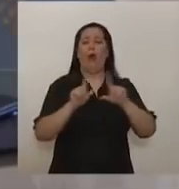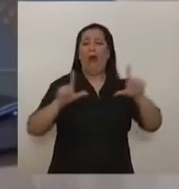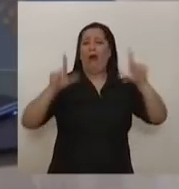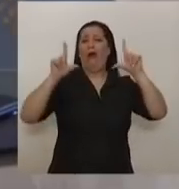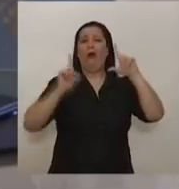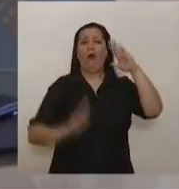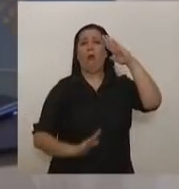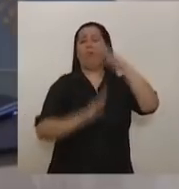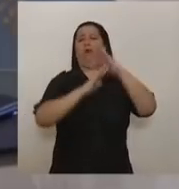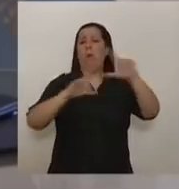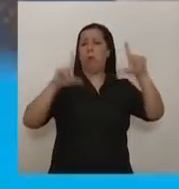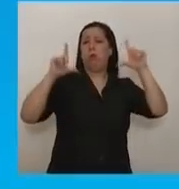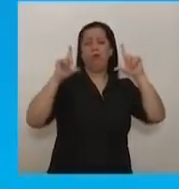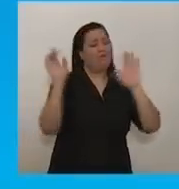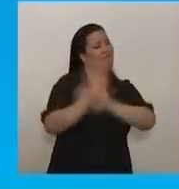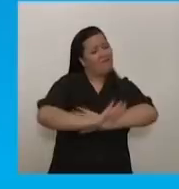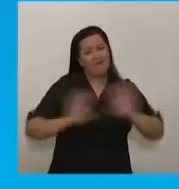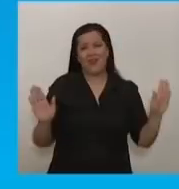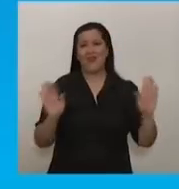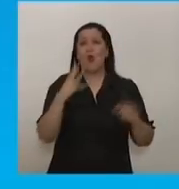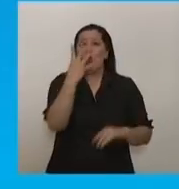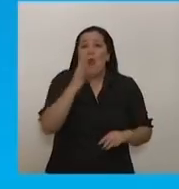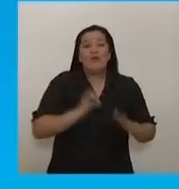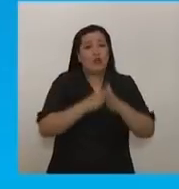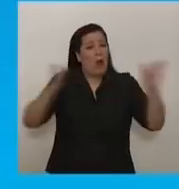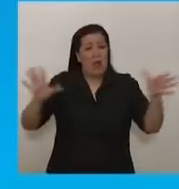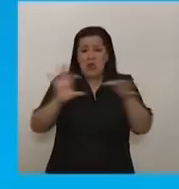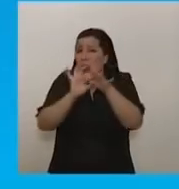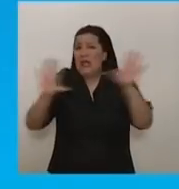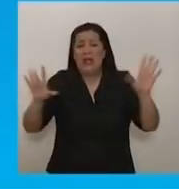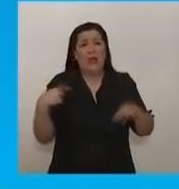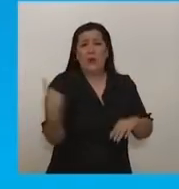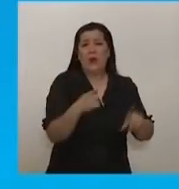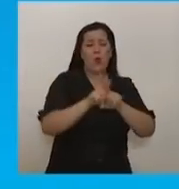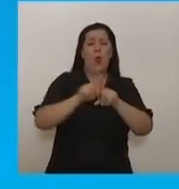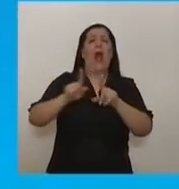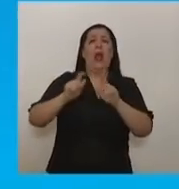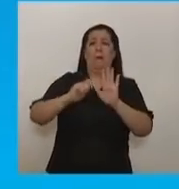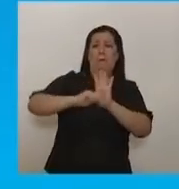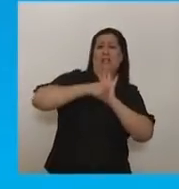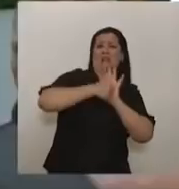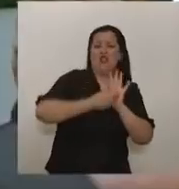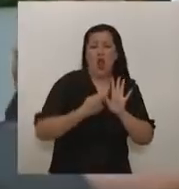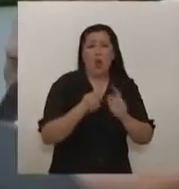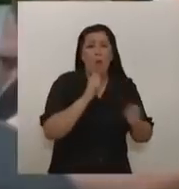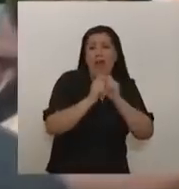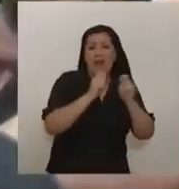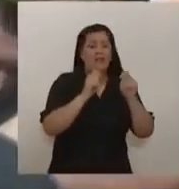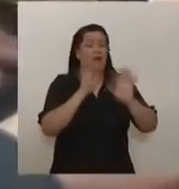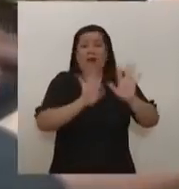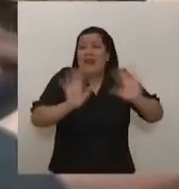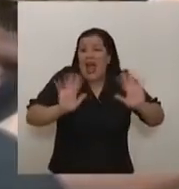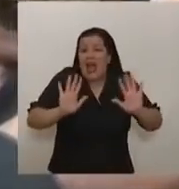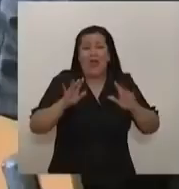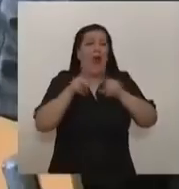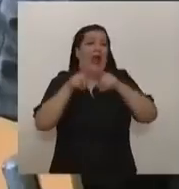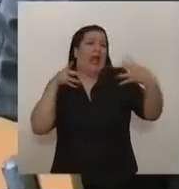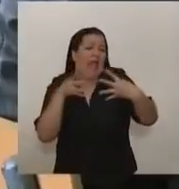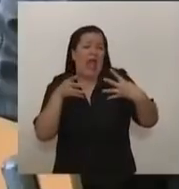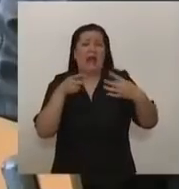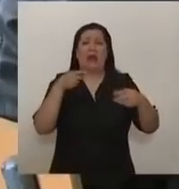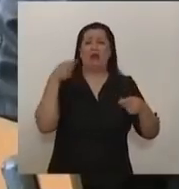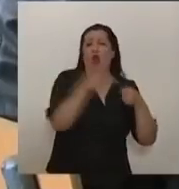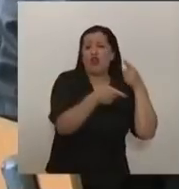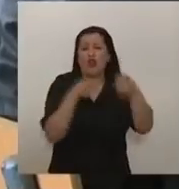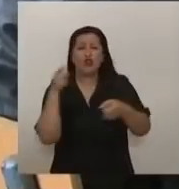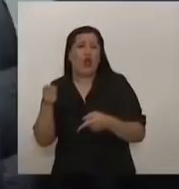liderazgos mesiánicos. Vivimos 4 años de libertad total de expresión y de prensa, sin guerra contra el periodismo ni